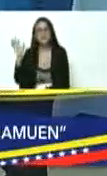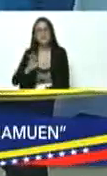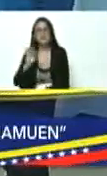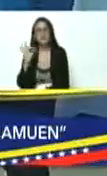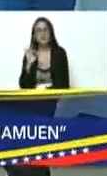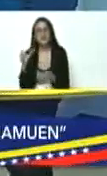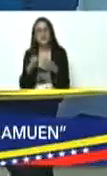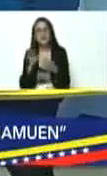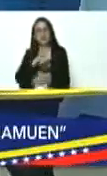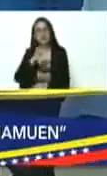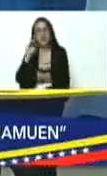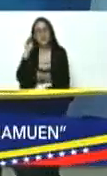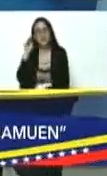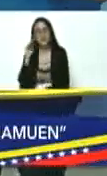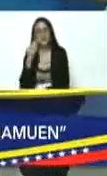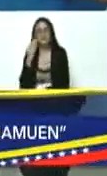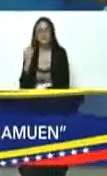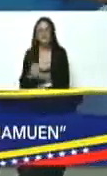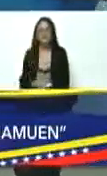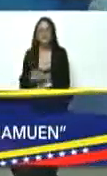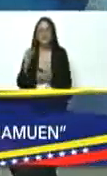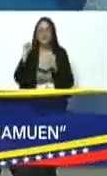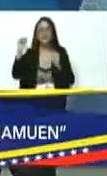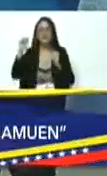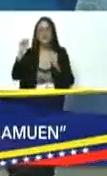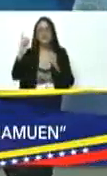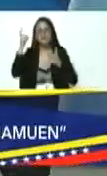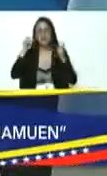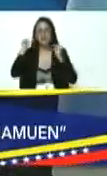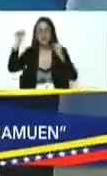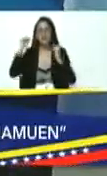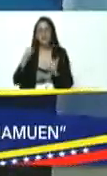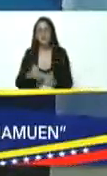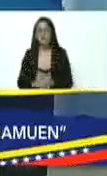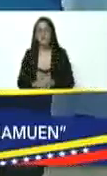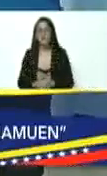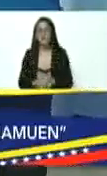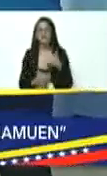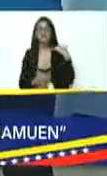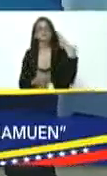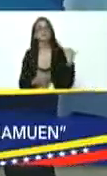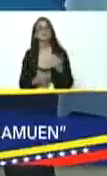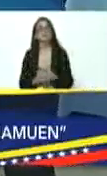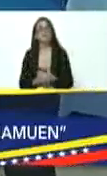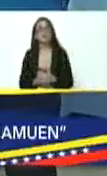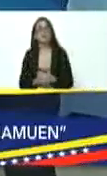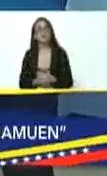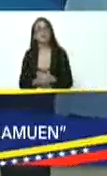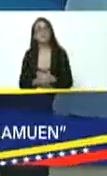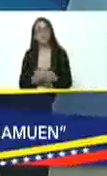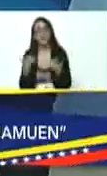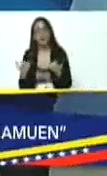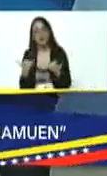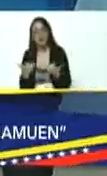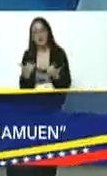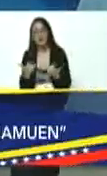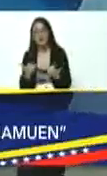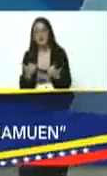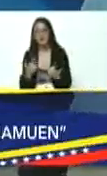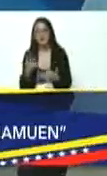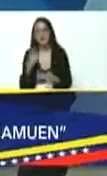las bricomiles, mi general. Chávez vive, mi comandante en jefe. Bueno, mi comandante en jefe. Acá, como lo menciona el